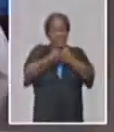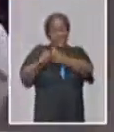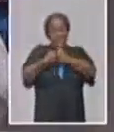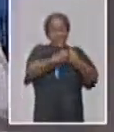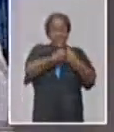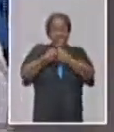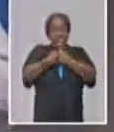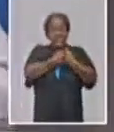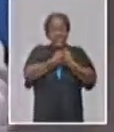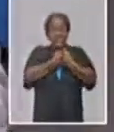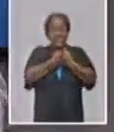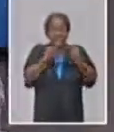concepción de la competitividad